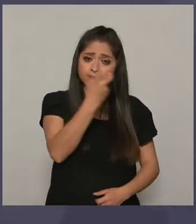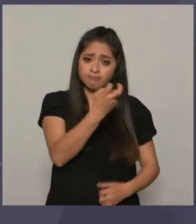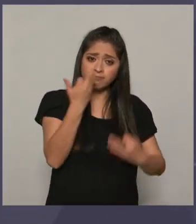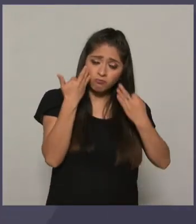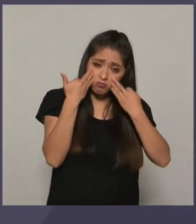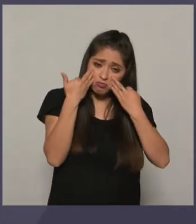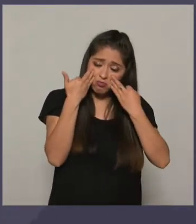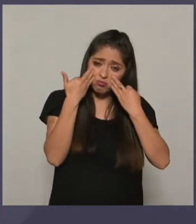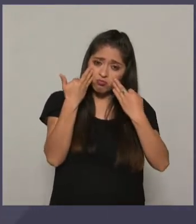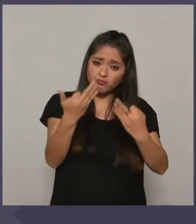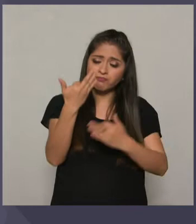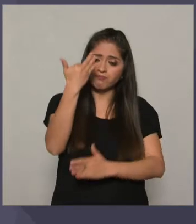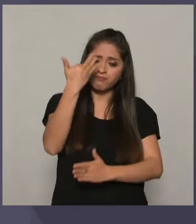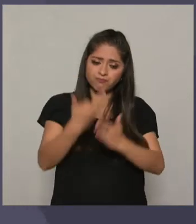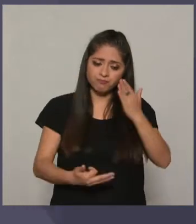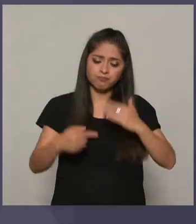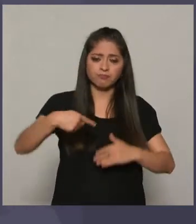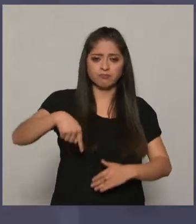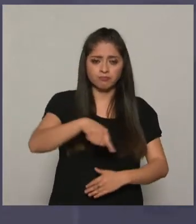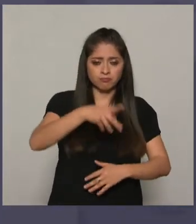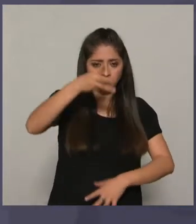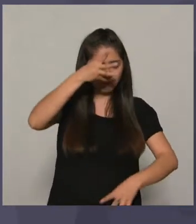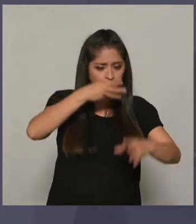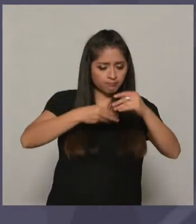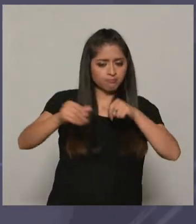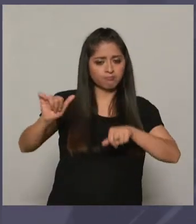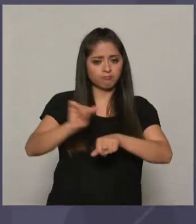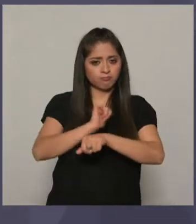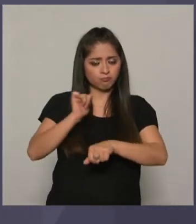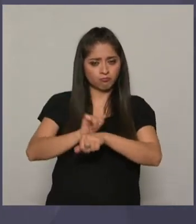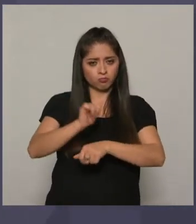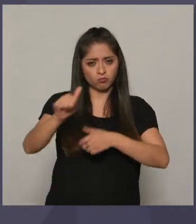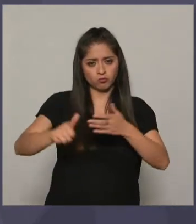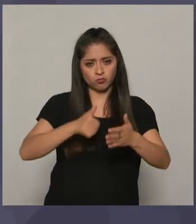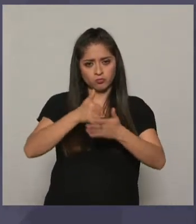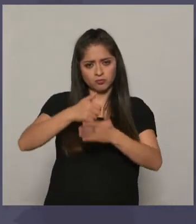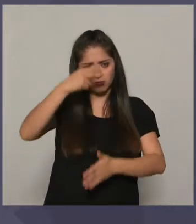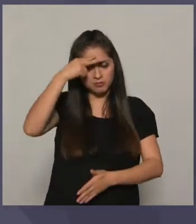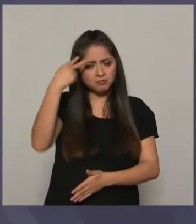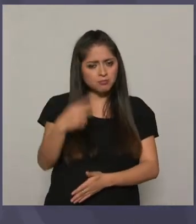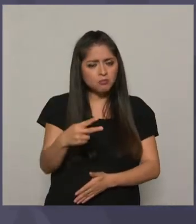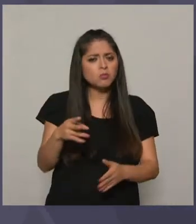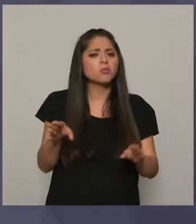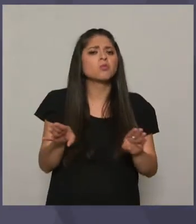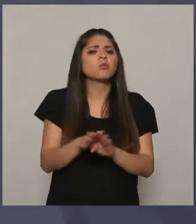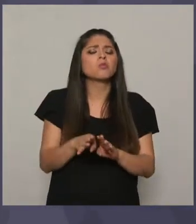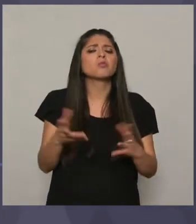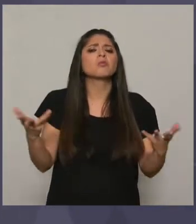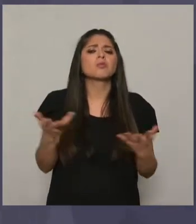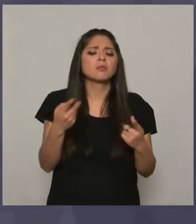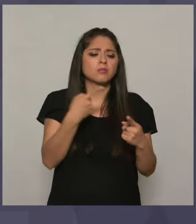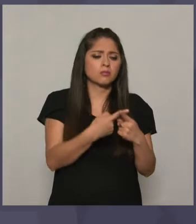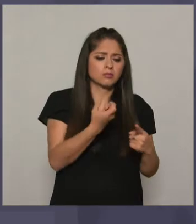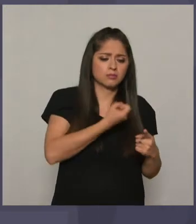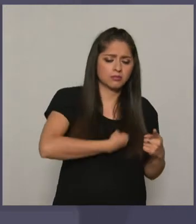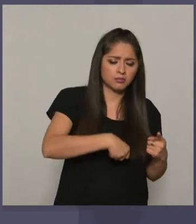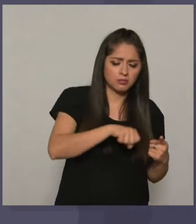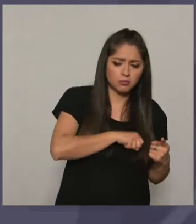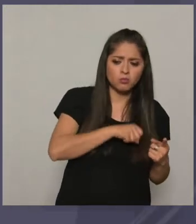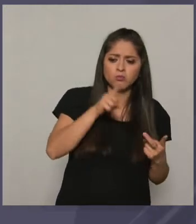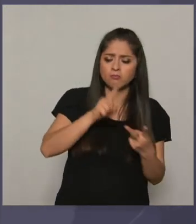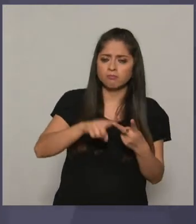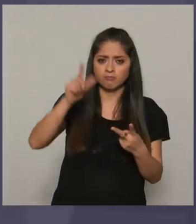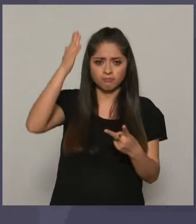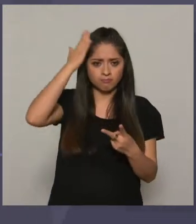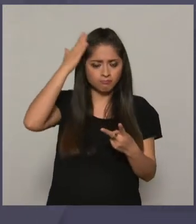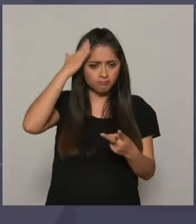una gran falta de cultura vial en la ciudad. ¿Cómo podríamos hacer sinergia el sector salud con las autoridades en este